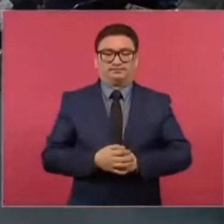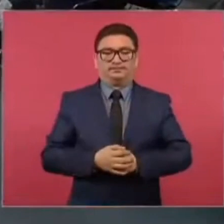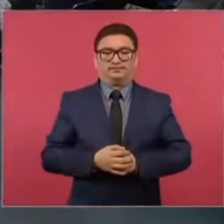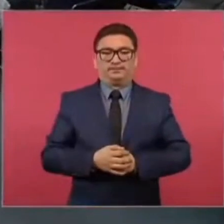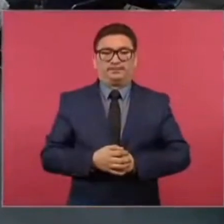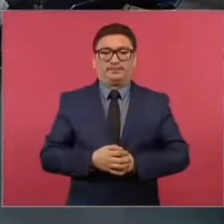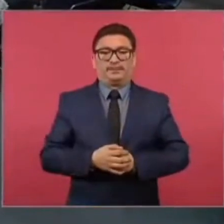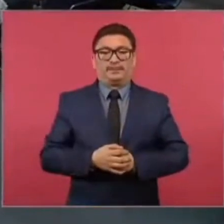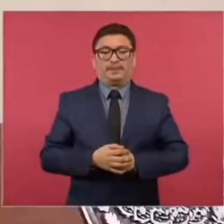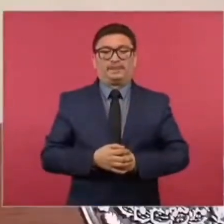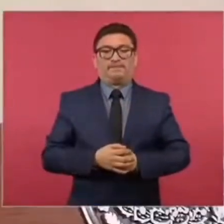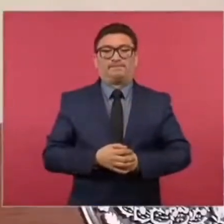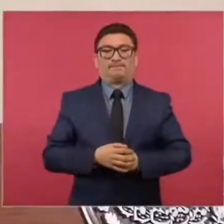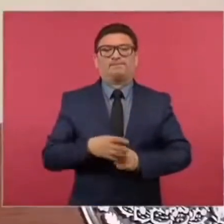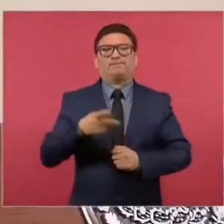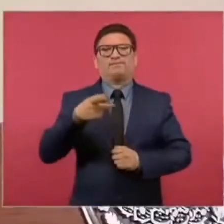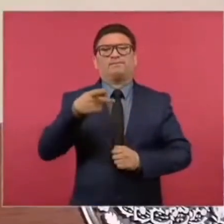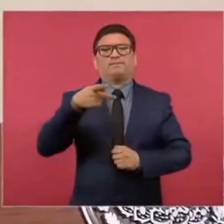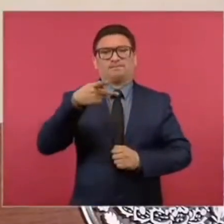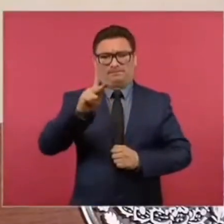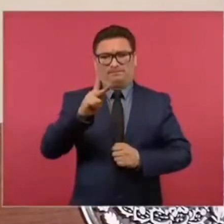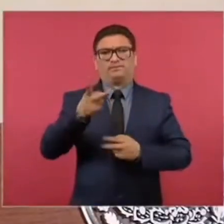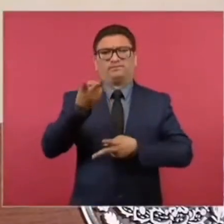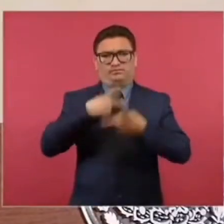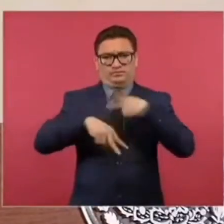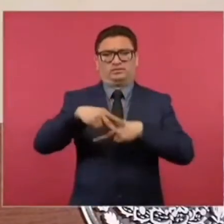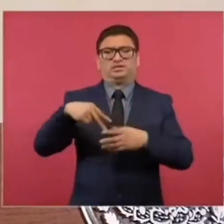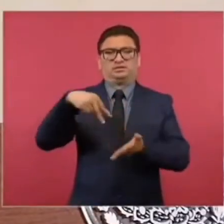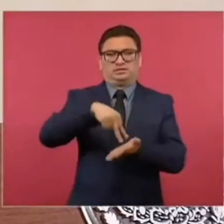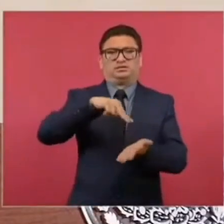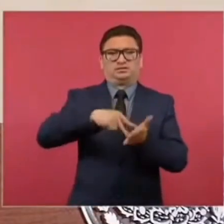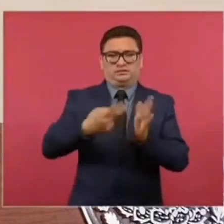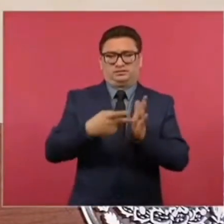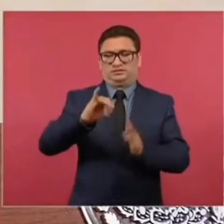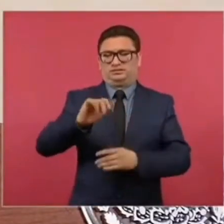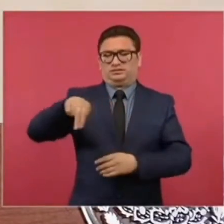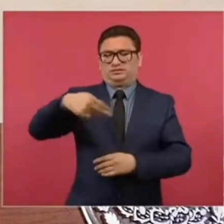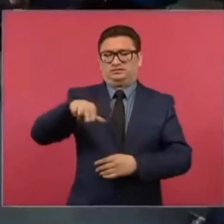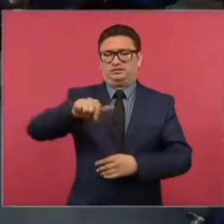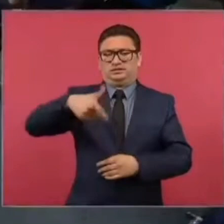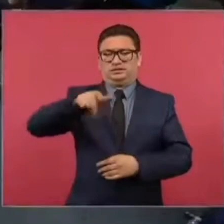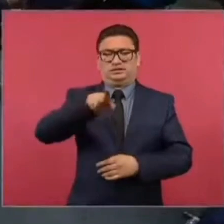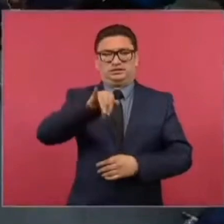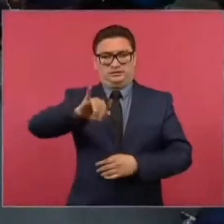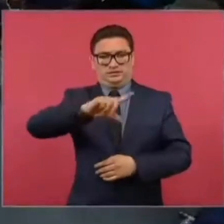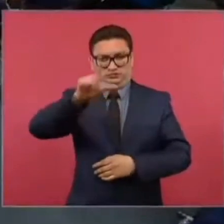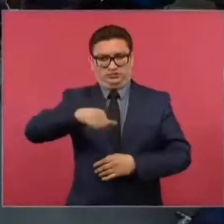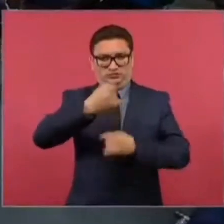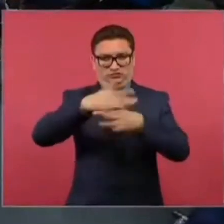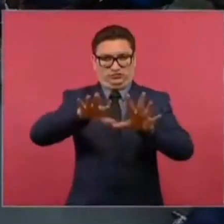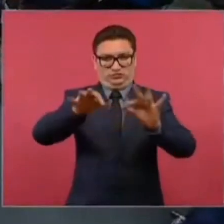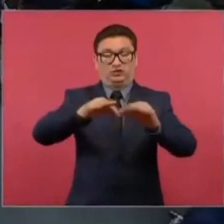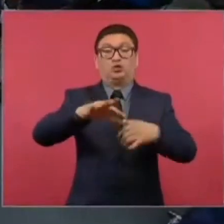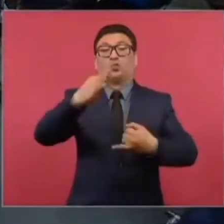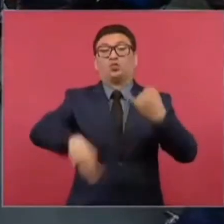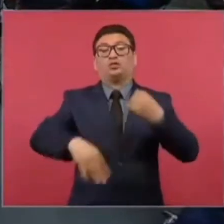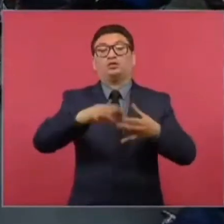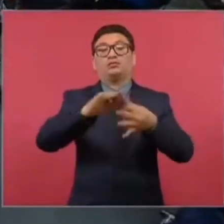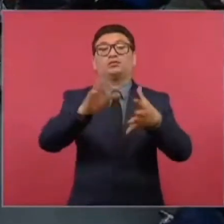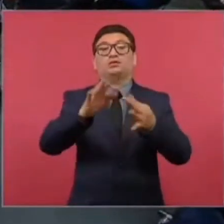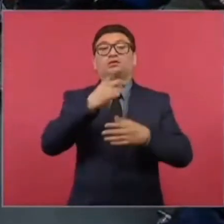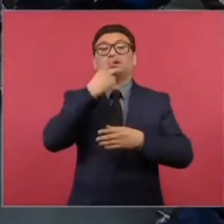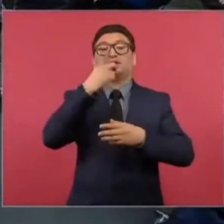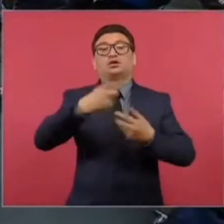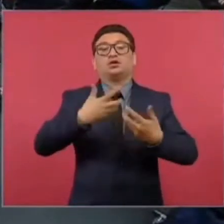Antes de irnos. Pero va a venir aquí el arquitecto, Iñaki, para que él informe. Y hasta más termino diciéndoles de las